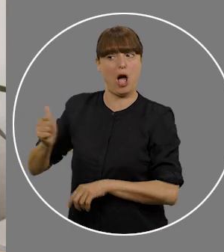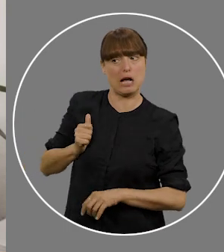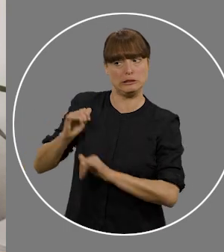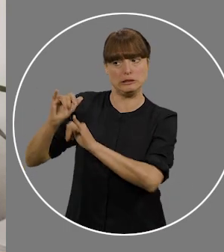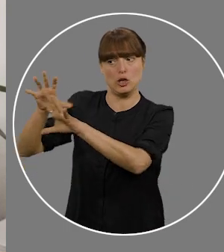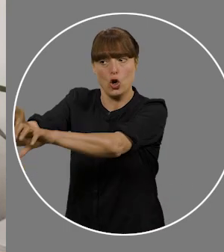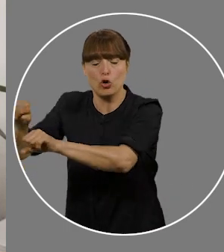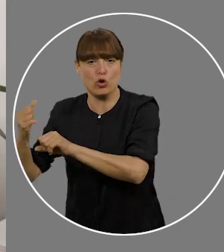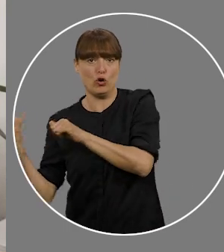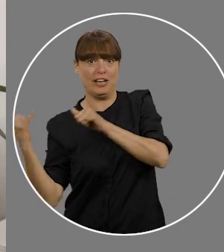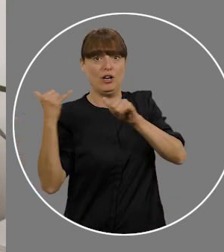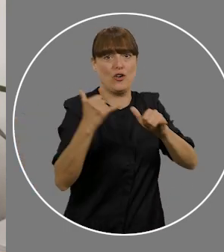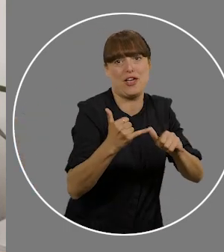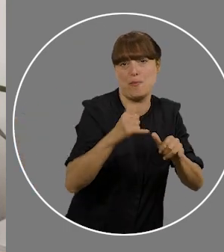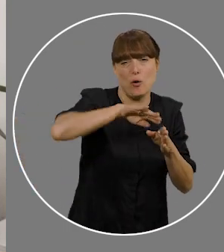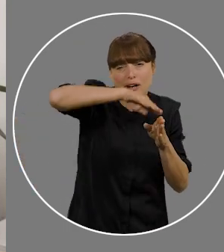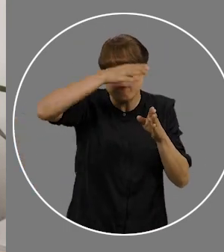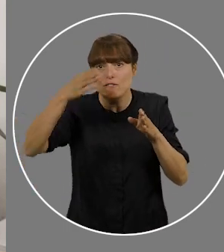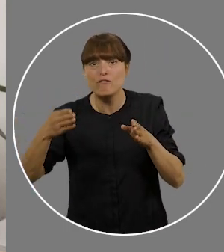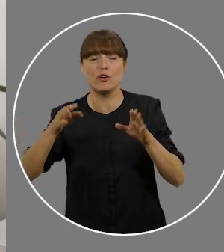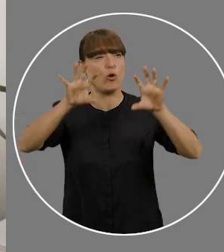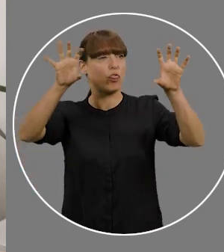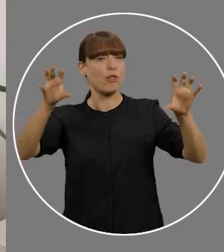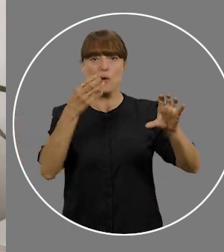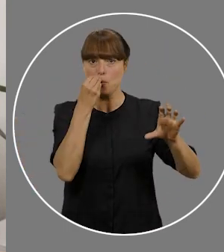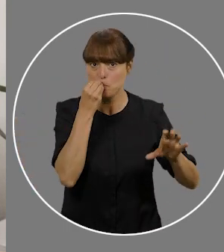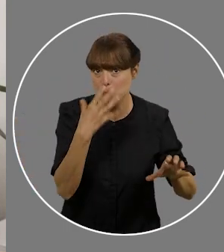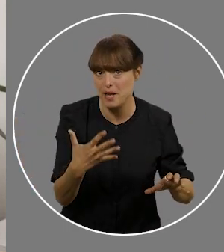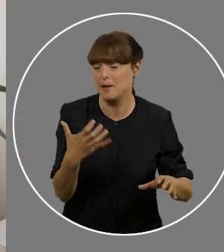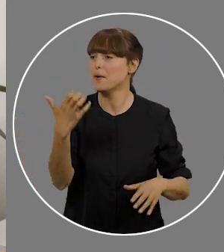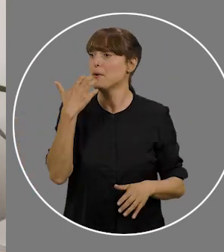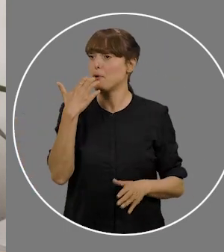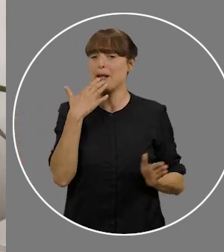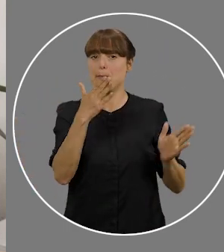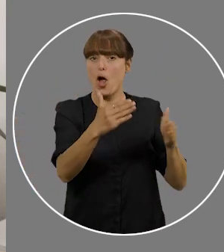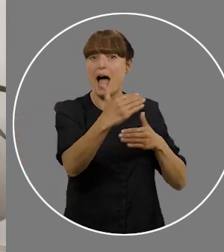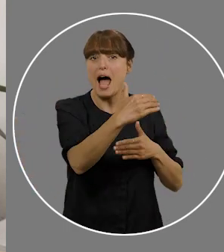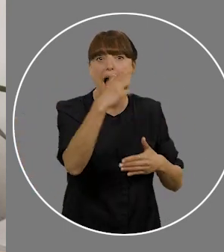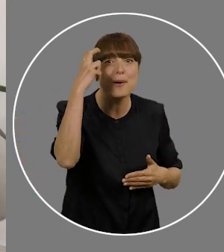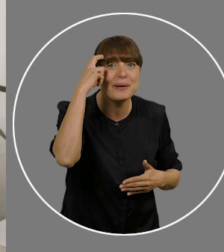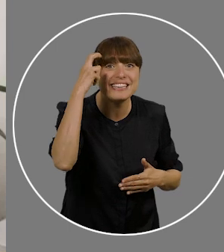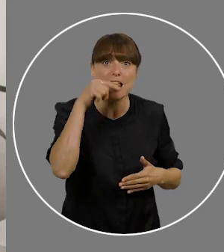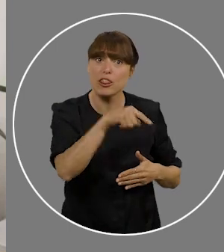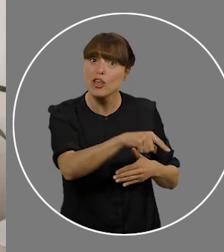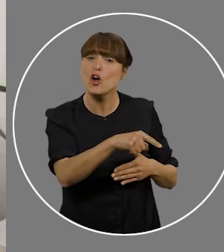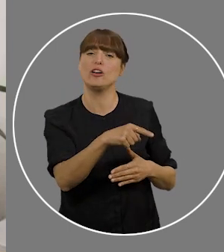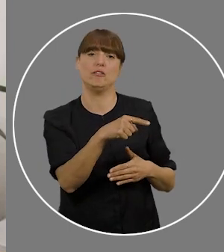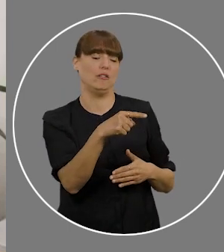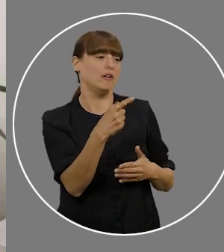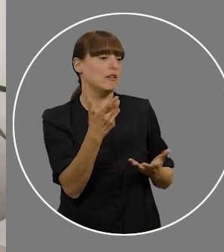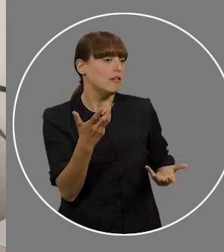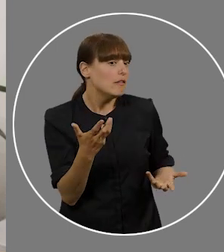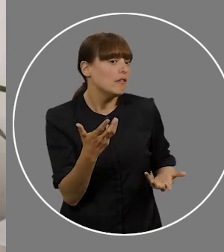así, que yo pues lo que era a donde comíamos y la habitación pues tenía a lo mejor puertas viejas